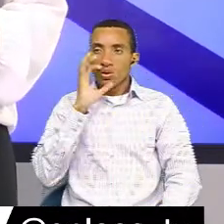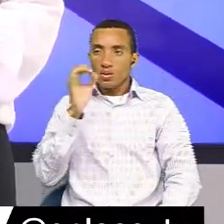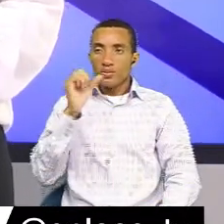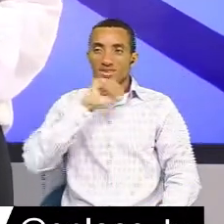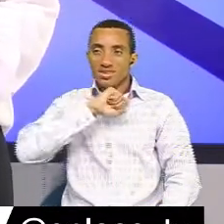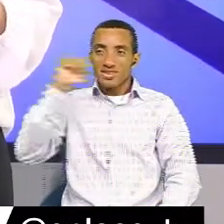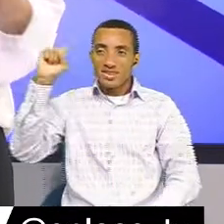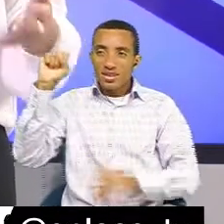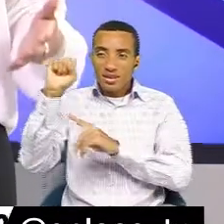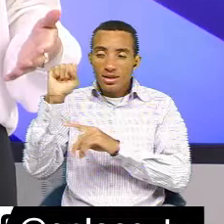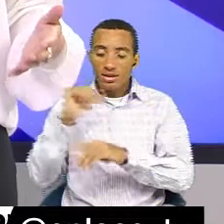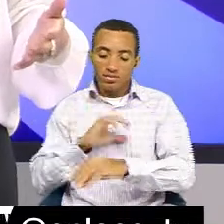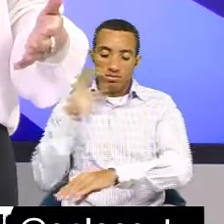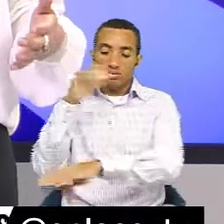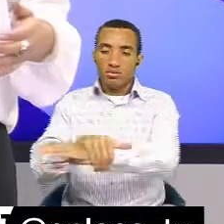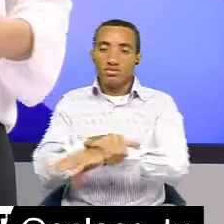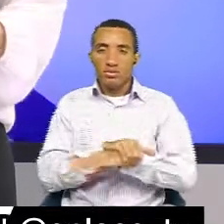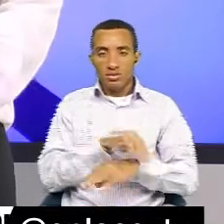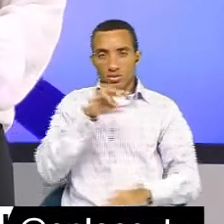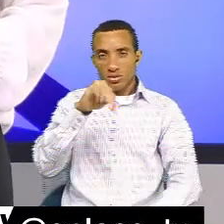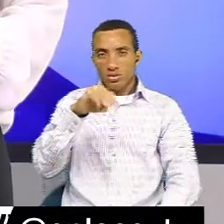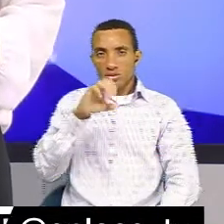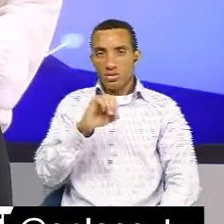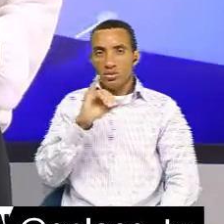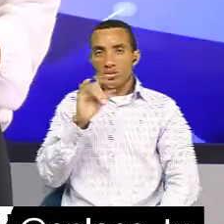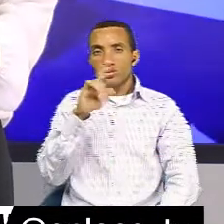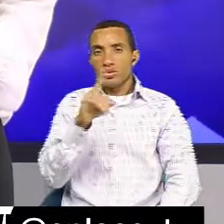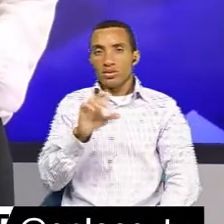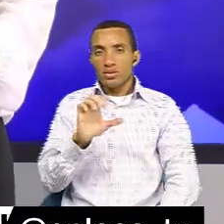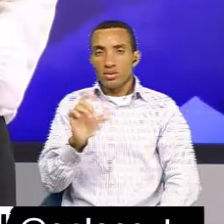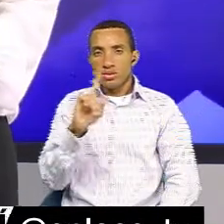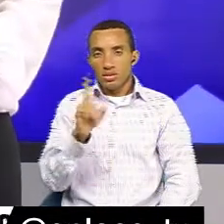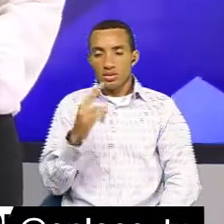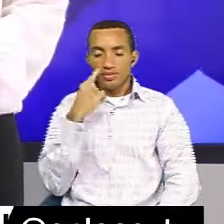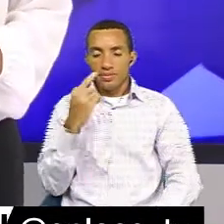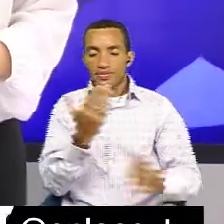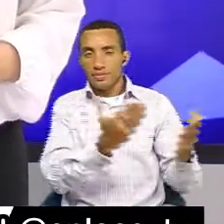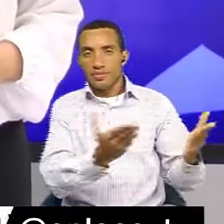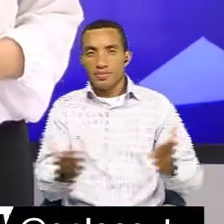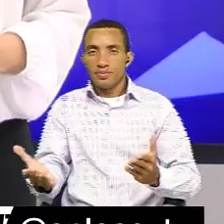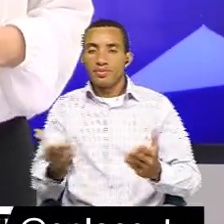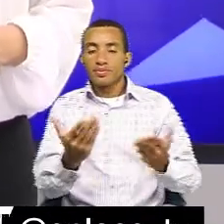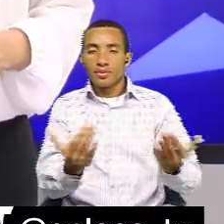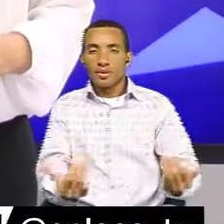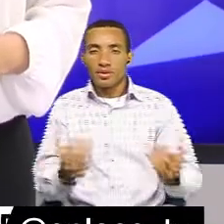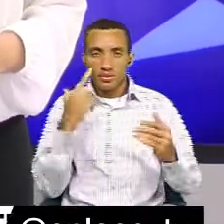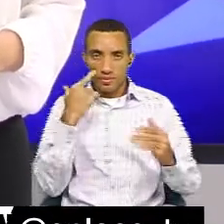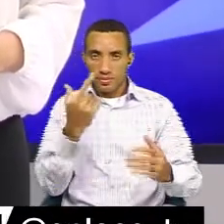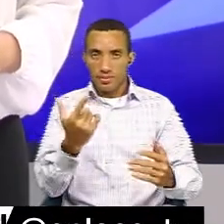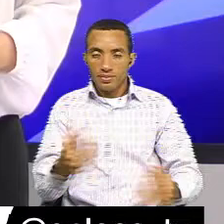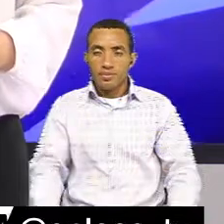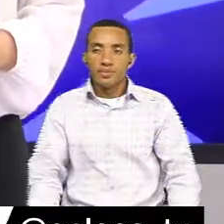Moisés Barón. Estas y otras informaciones serán tratadas en la presente emisión. Bienvenidos a Enlace Noticias, lo que usted quiere ver.